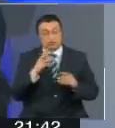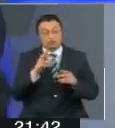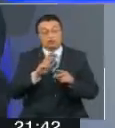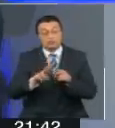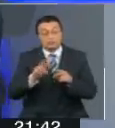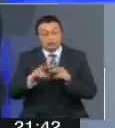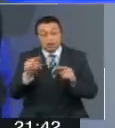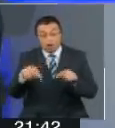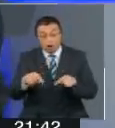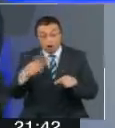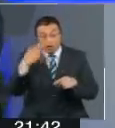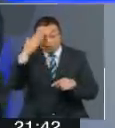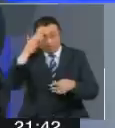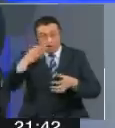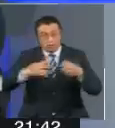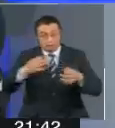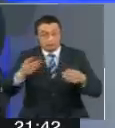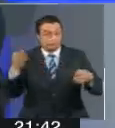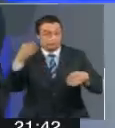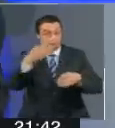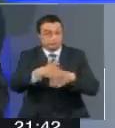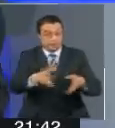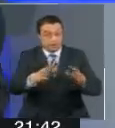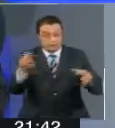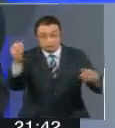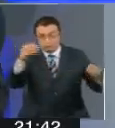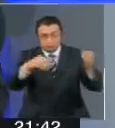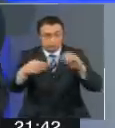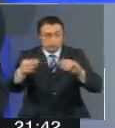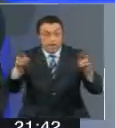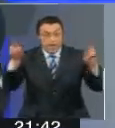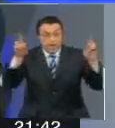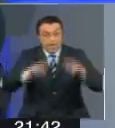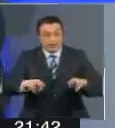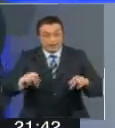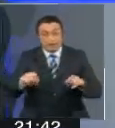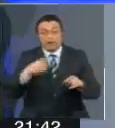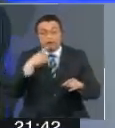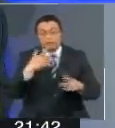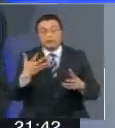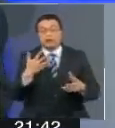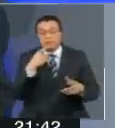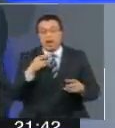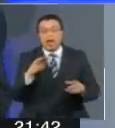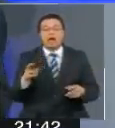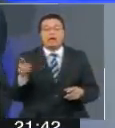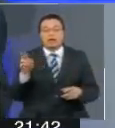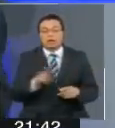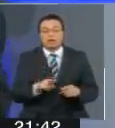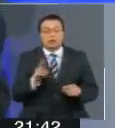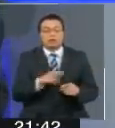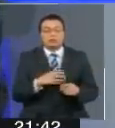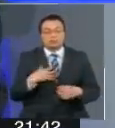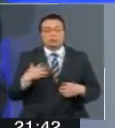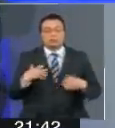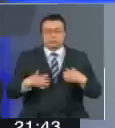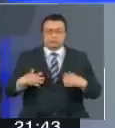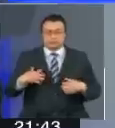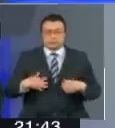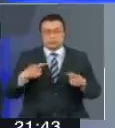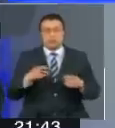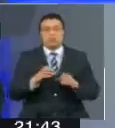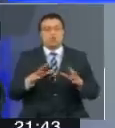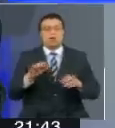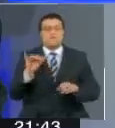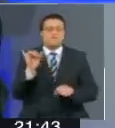reconstitución lo que me indigna es que se repite inconmensurablemente cosas